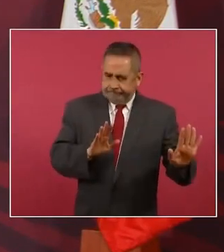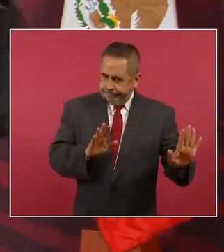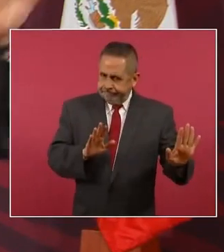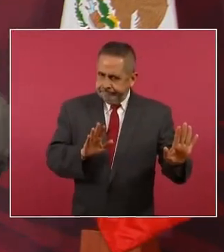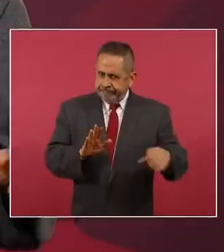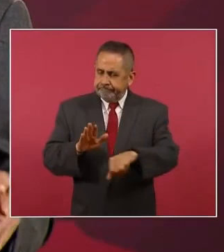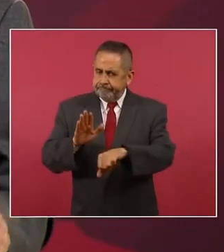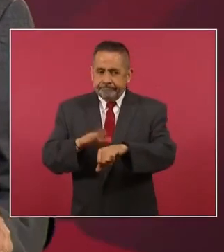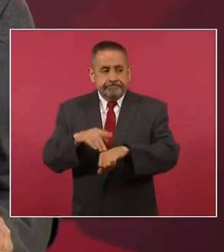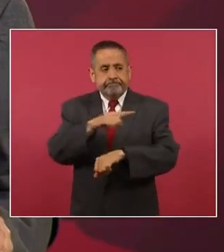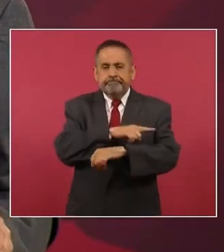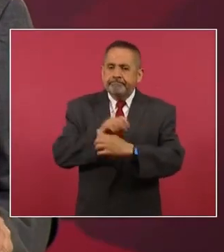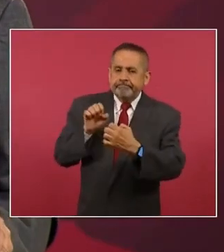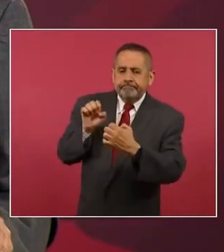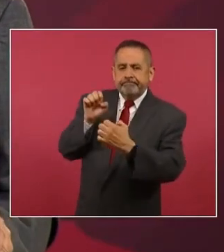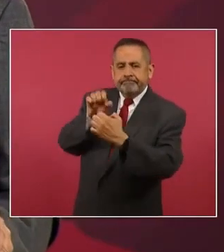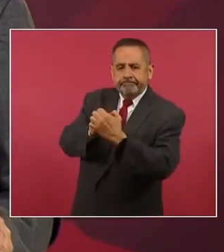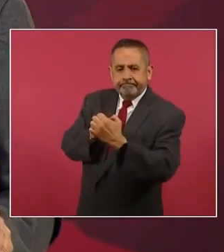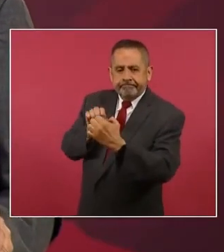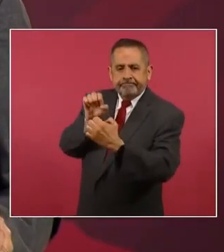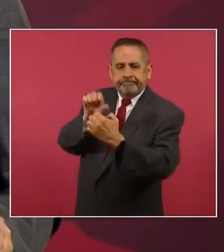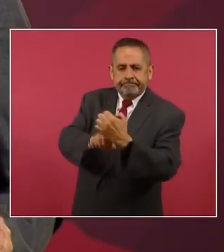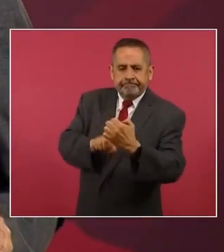y engañan.